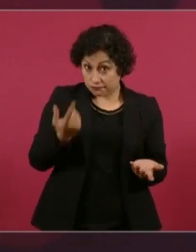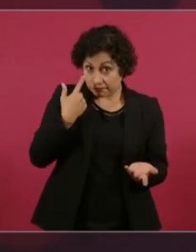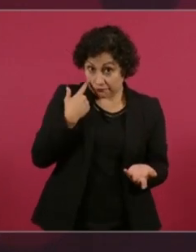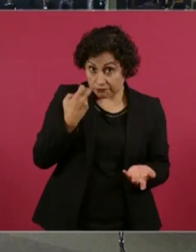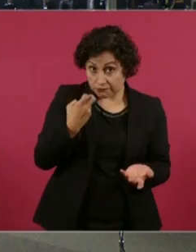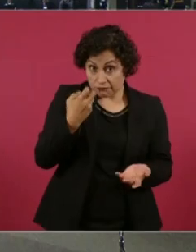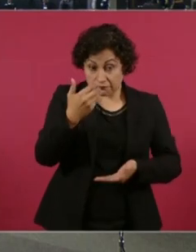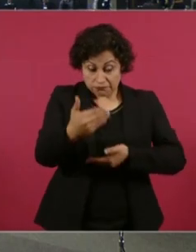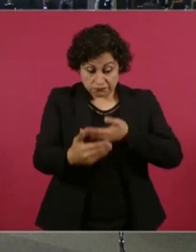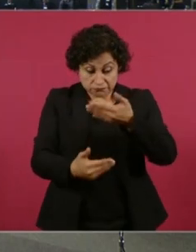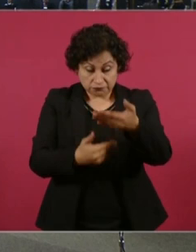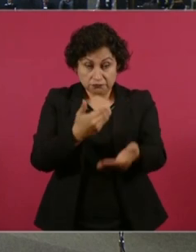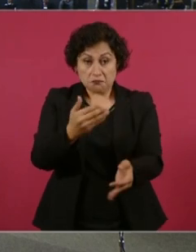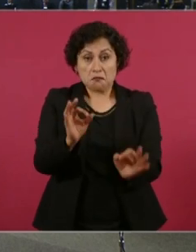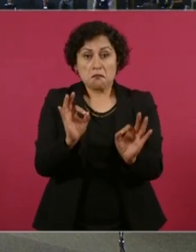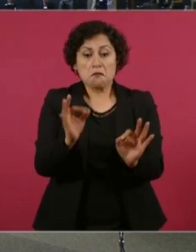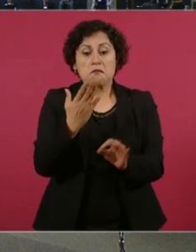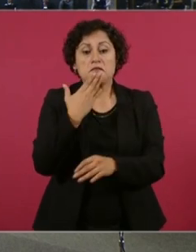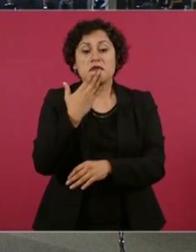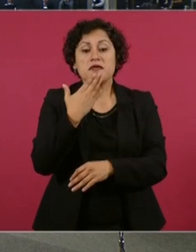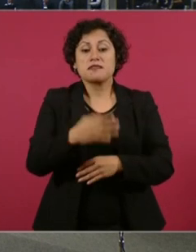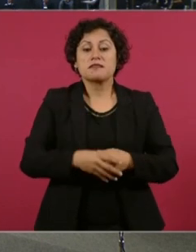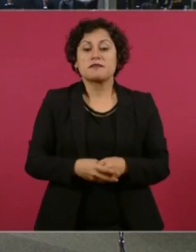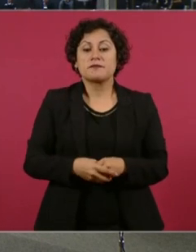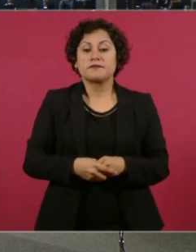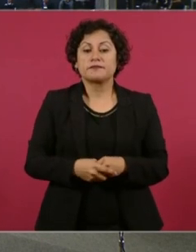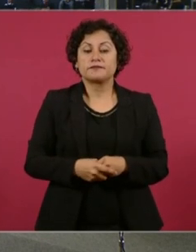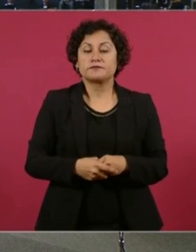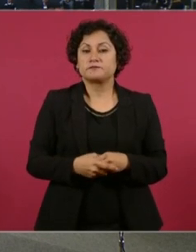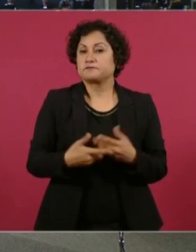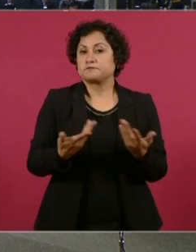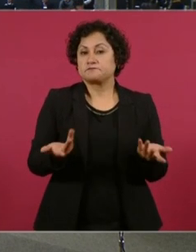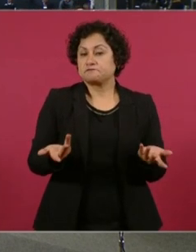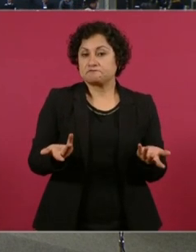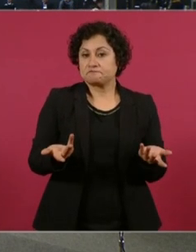cosas en general, sí. No hay